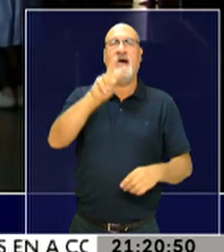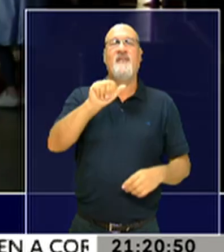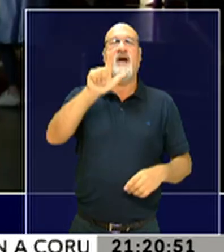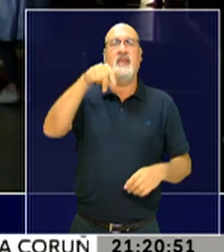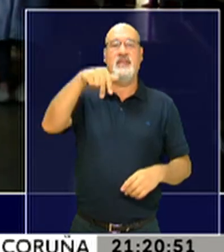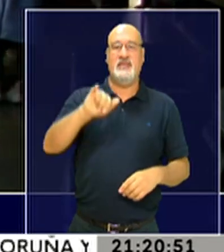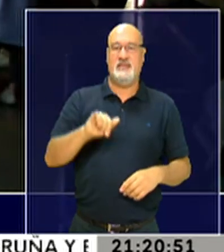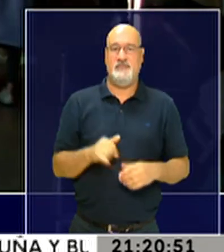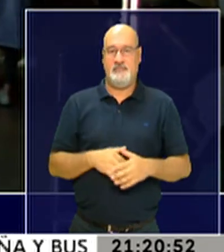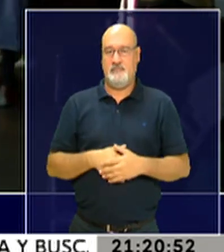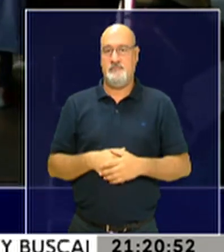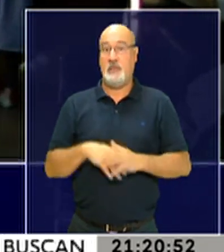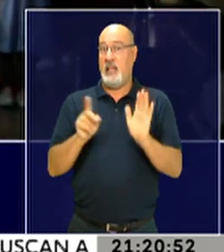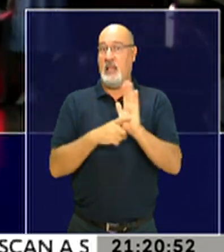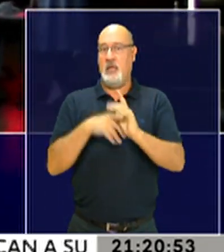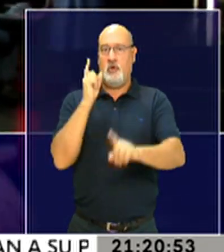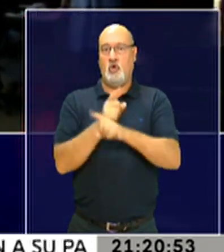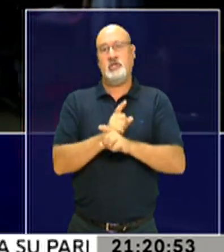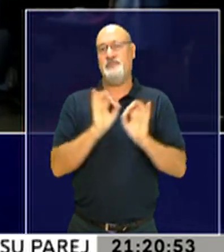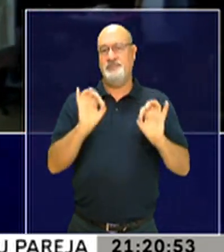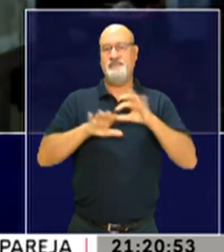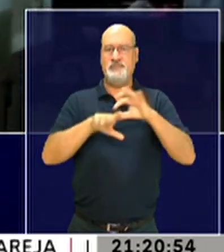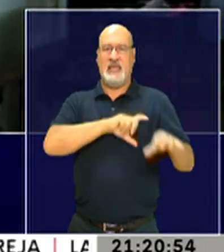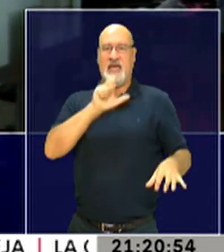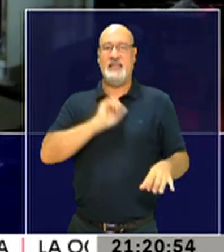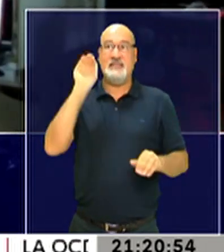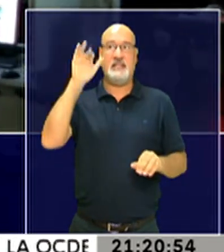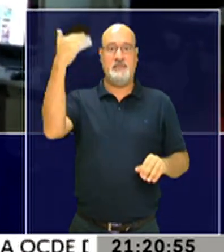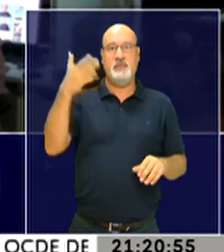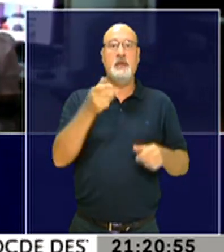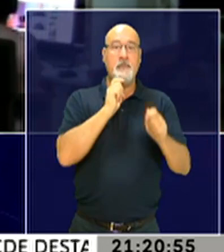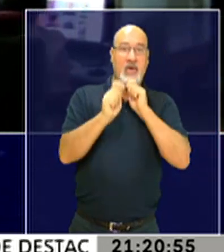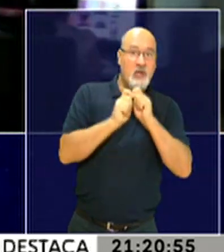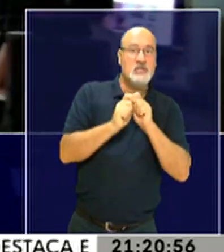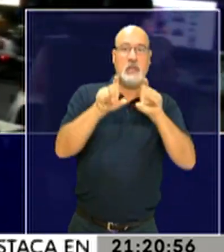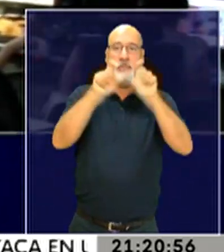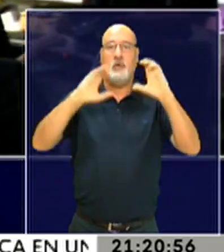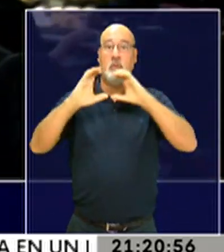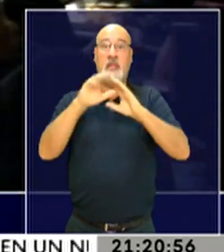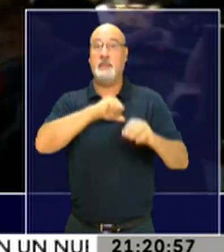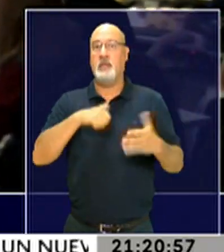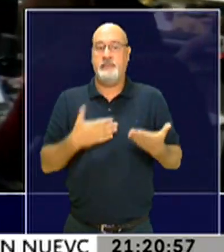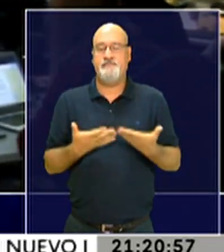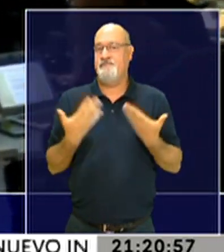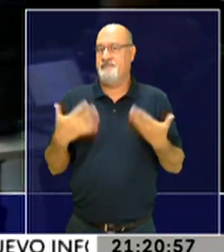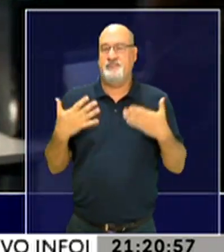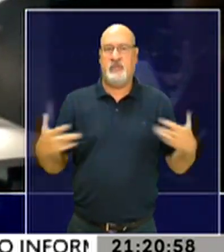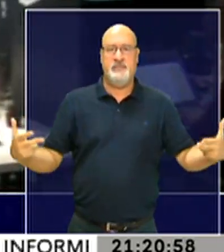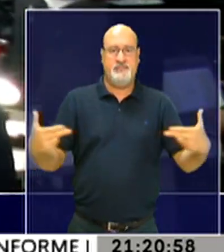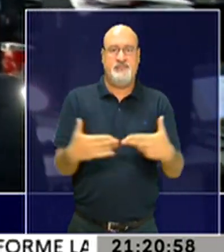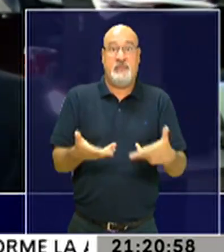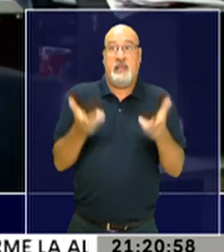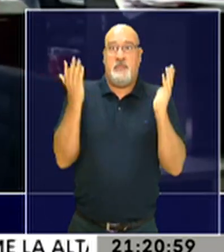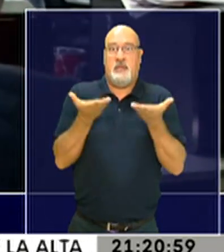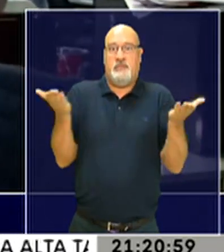el endurecimiento de la ley sobre agentes extranjeros periodistas y medios de comunicación independientes como éste tienen cada vez más dificultades para